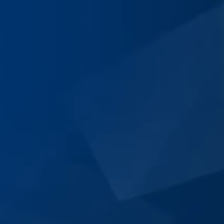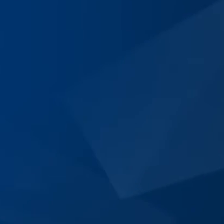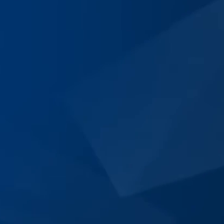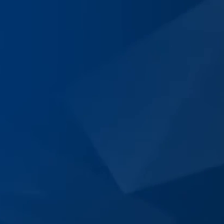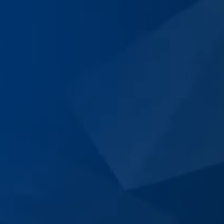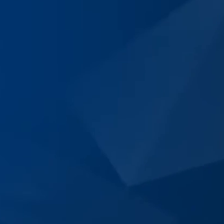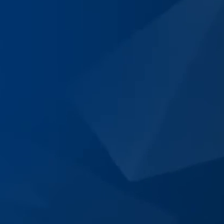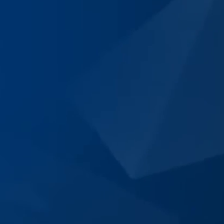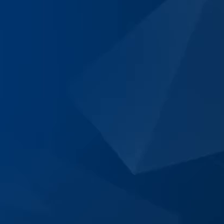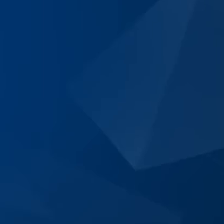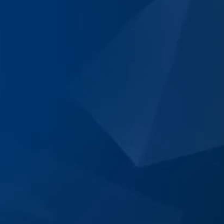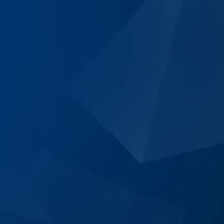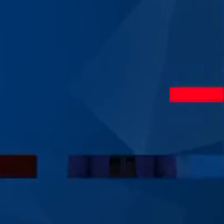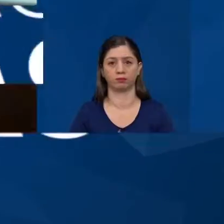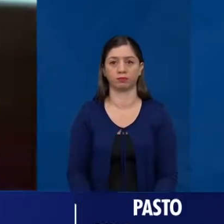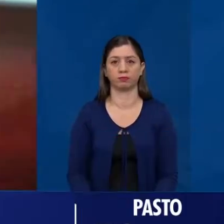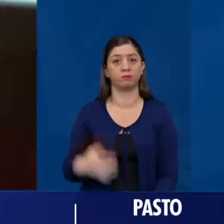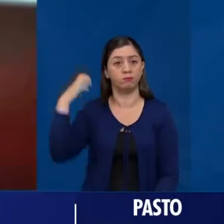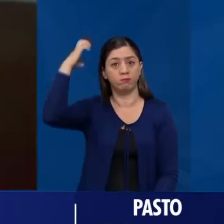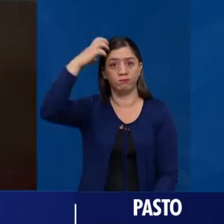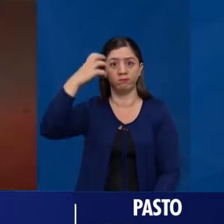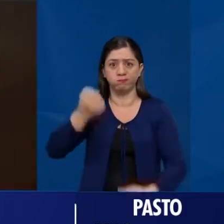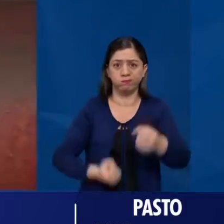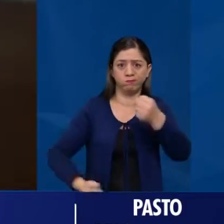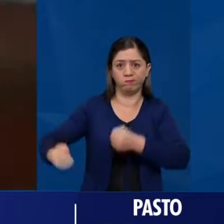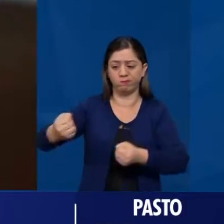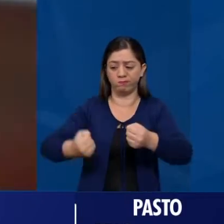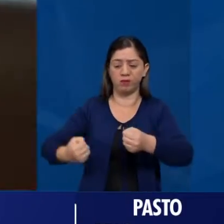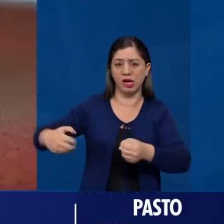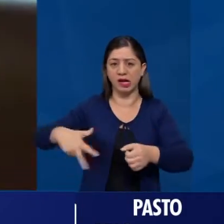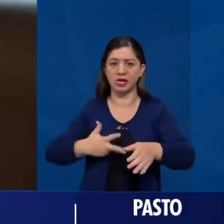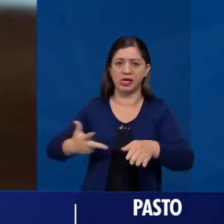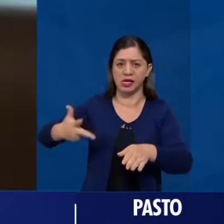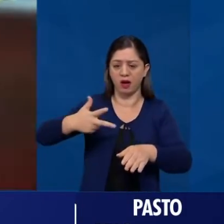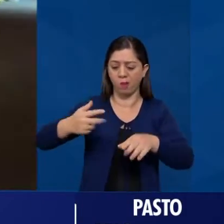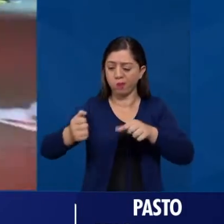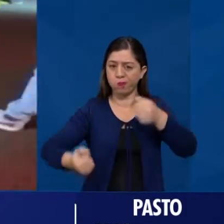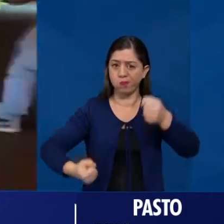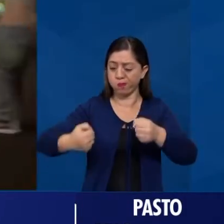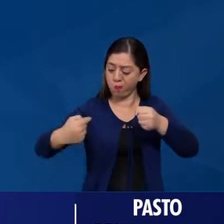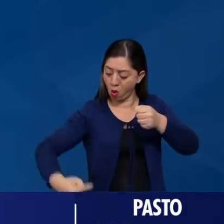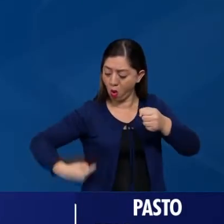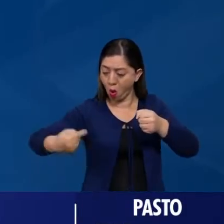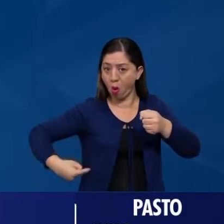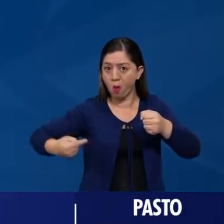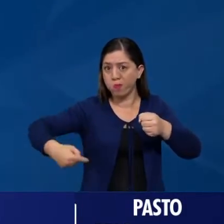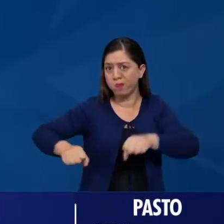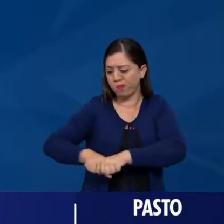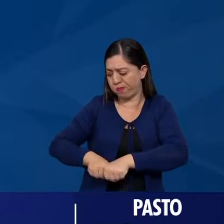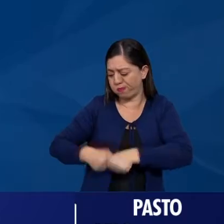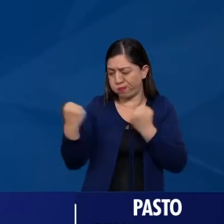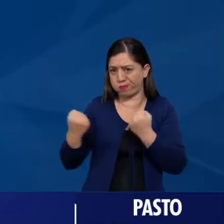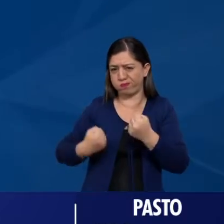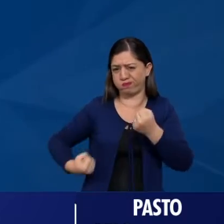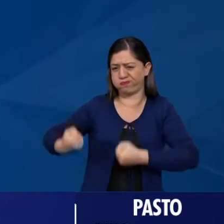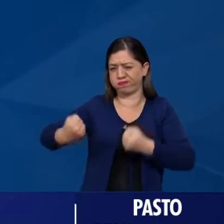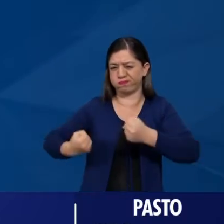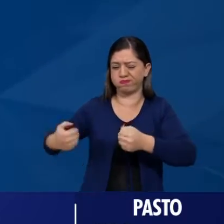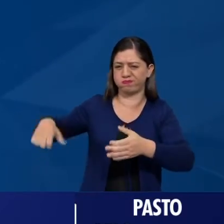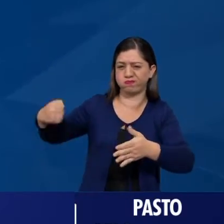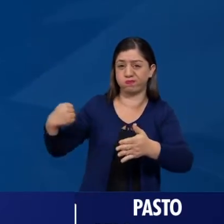vía el conductor de un vehículo particular perdió el control cuando una de sus llantas se estalló. El automóvil colisionó contra